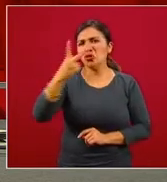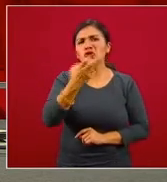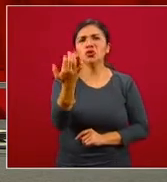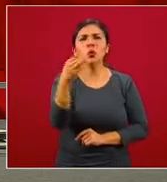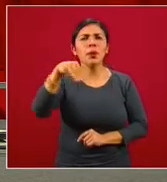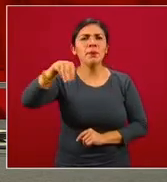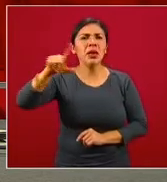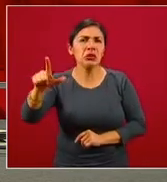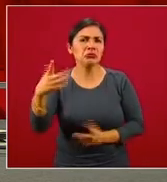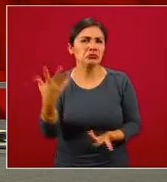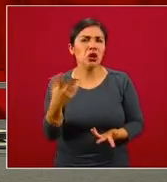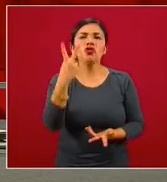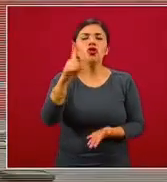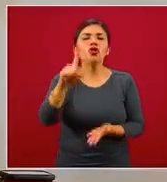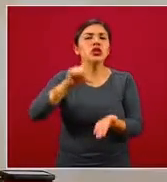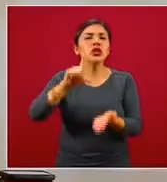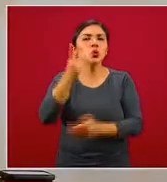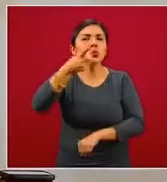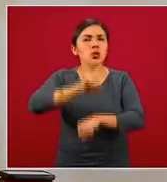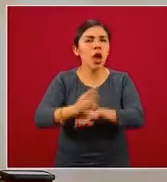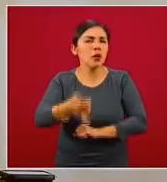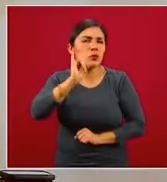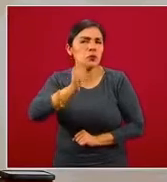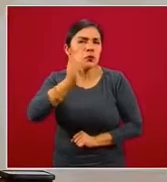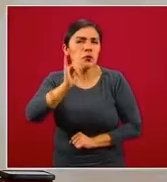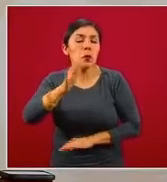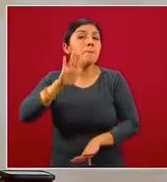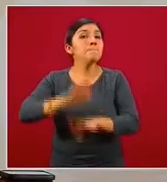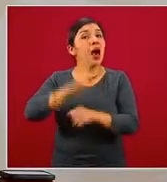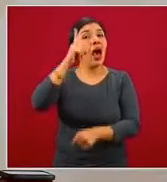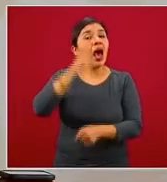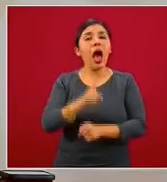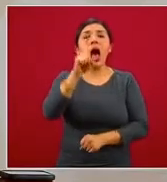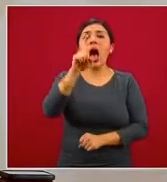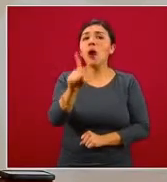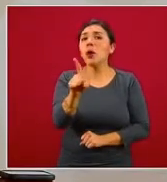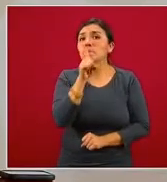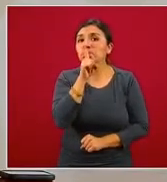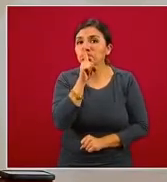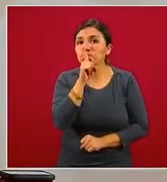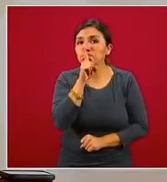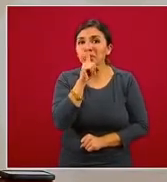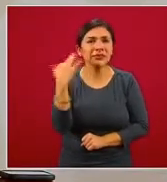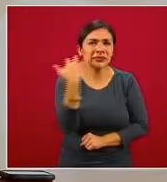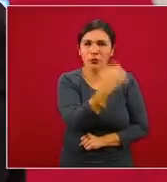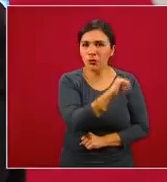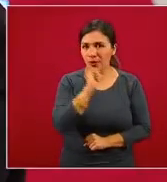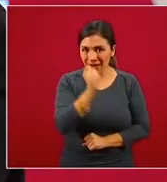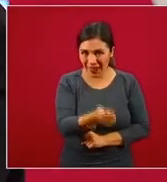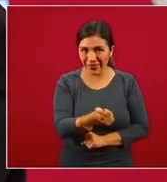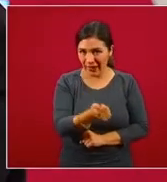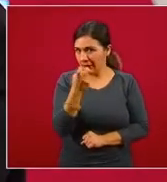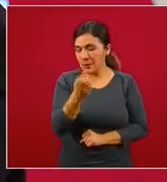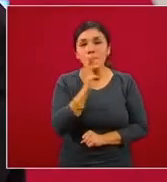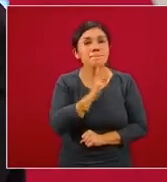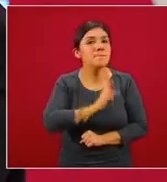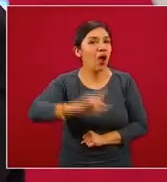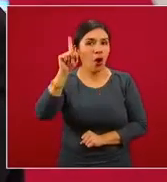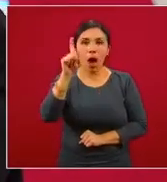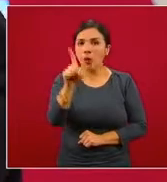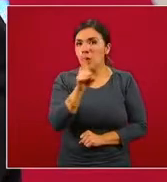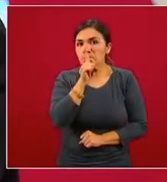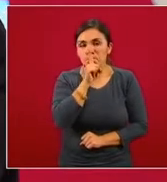decir, 2 8 litros de agua al día, glasses of water every preferentemente day. agua simple. Of Es course, lo we're ideal, talking al plain agua water.